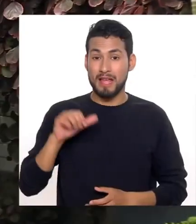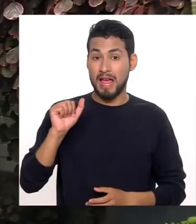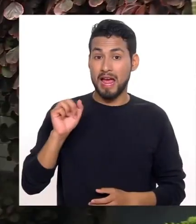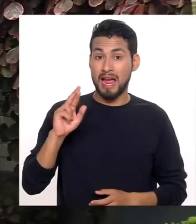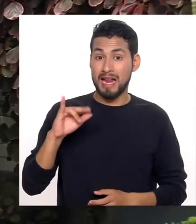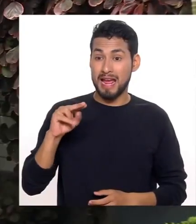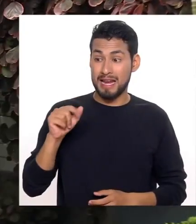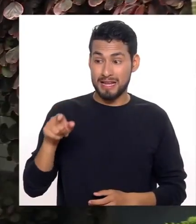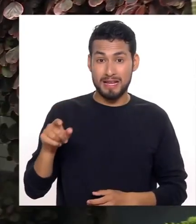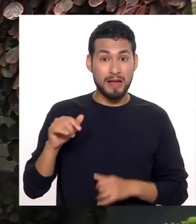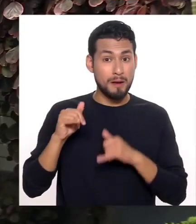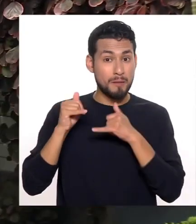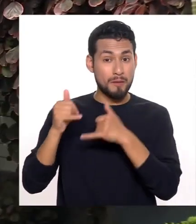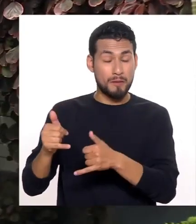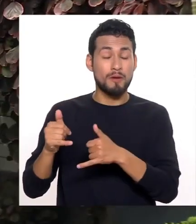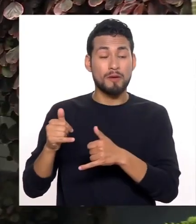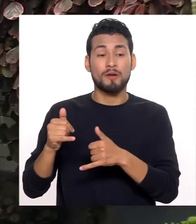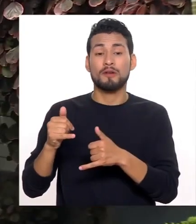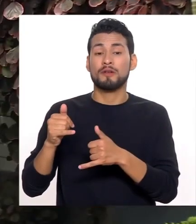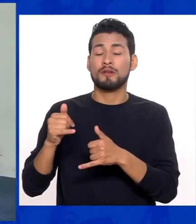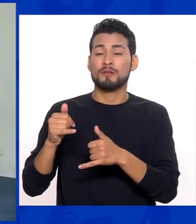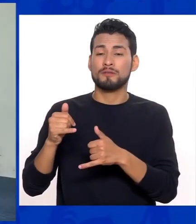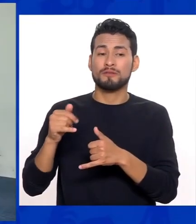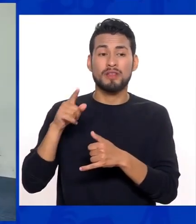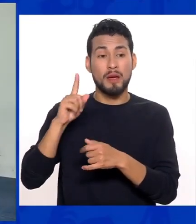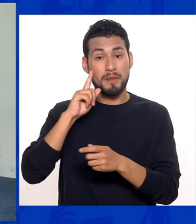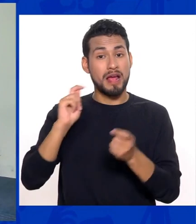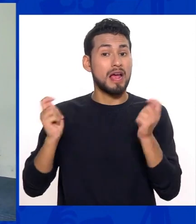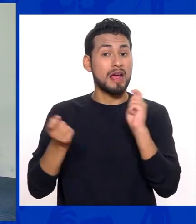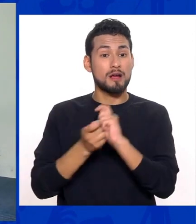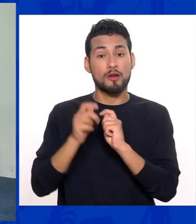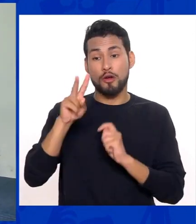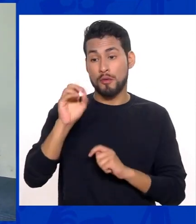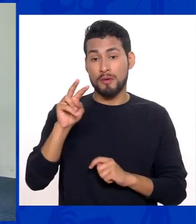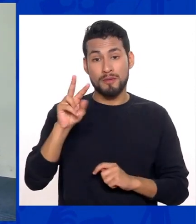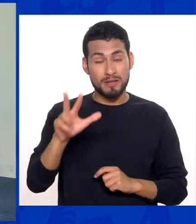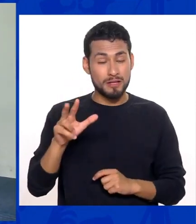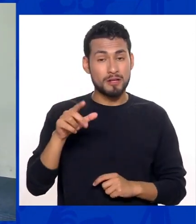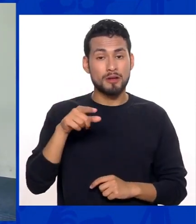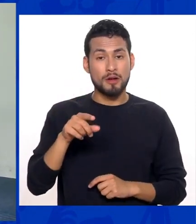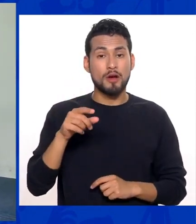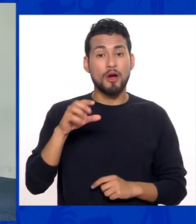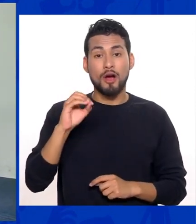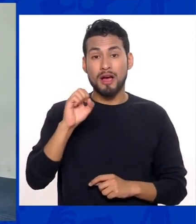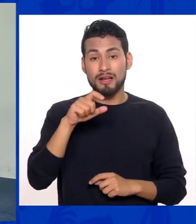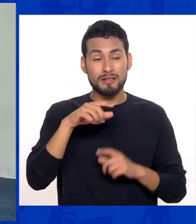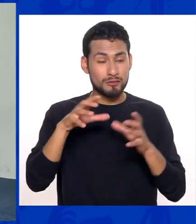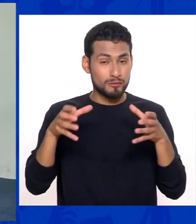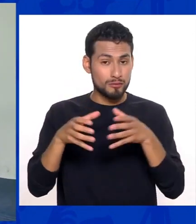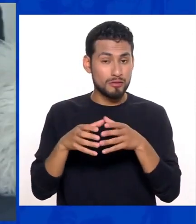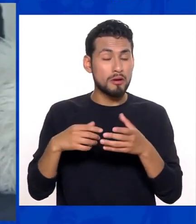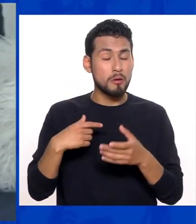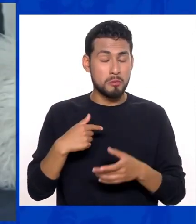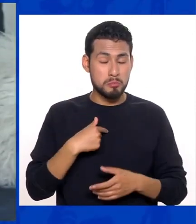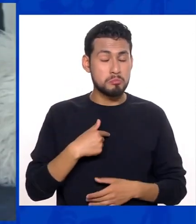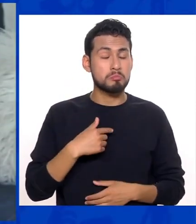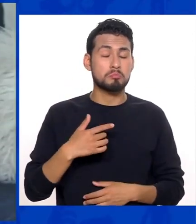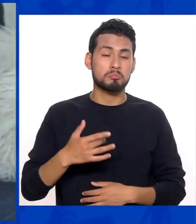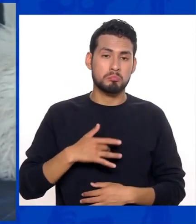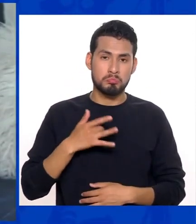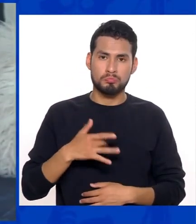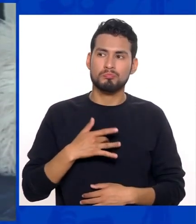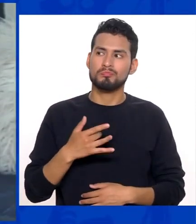Con Ariana, respecto al premio Protagonistas del Cambio 2023 por las ODS, me